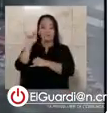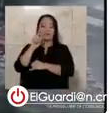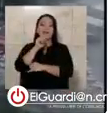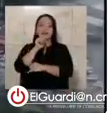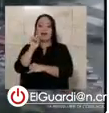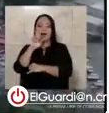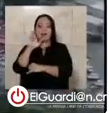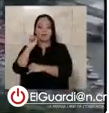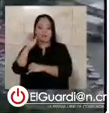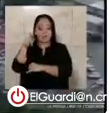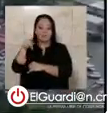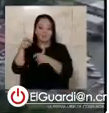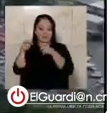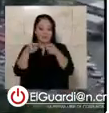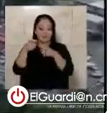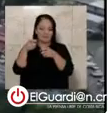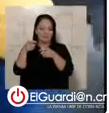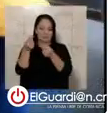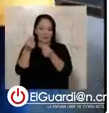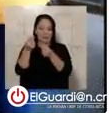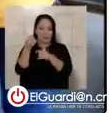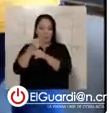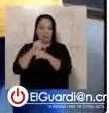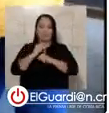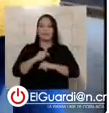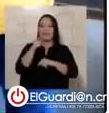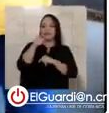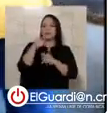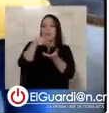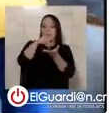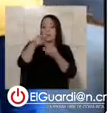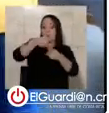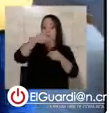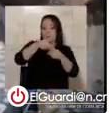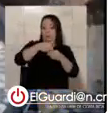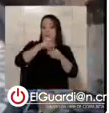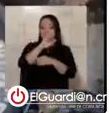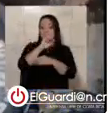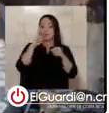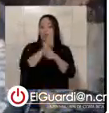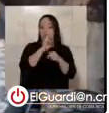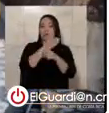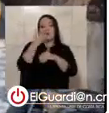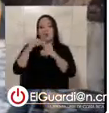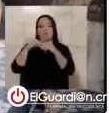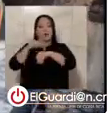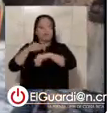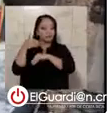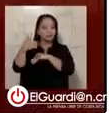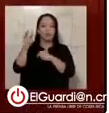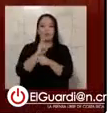que este monto que se paga por el combustible que el ICE usa se pueda pagar en un periodo más largo de tiempo y se impacte menos su